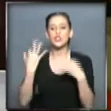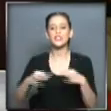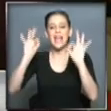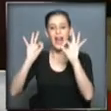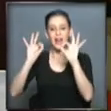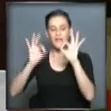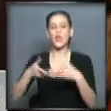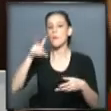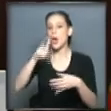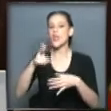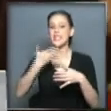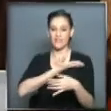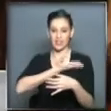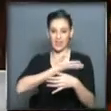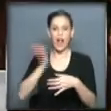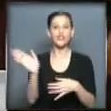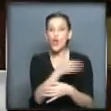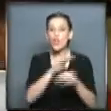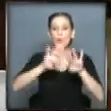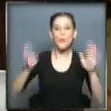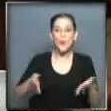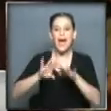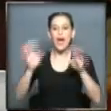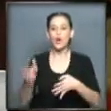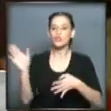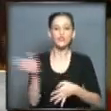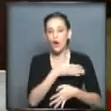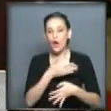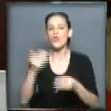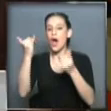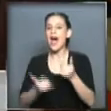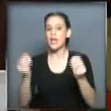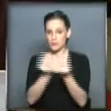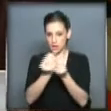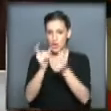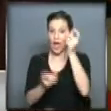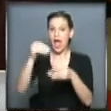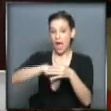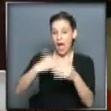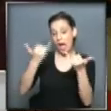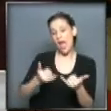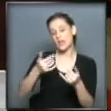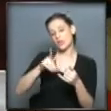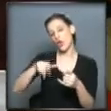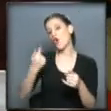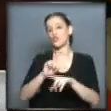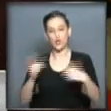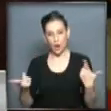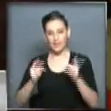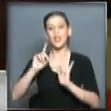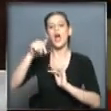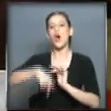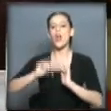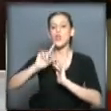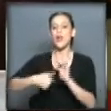de la Policía Federal en todos los vagones, donde venía gente y donde no había también. Ahora se espera que durante toda